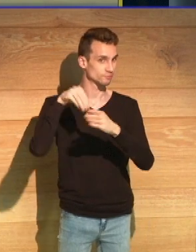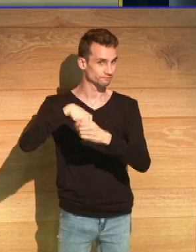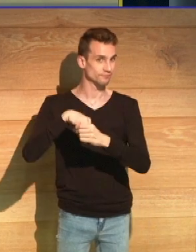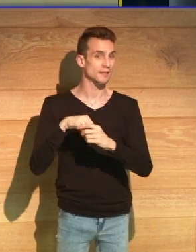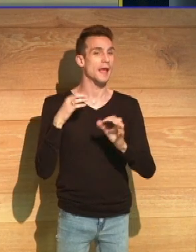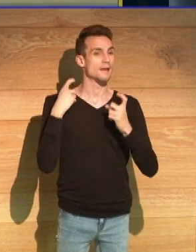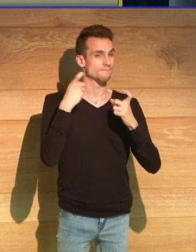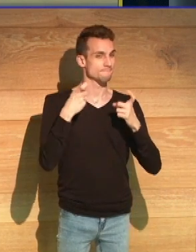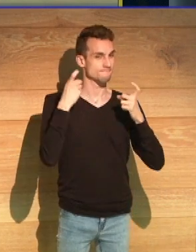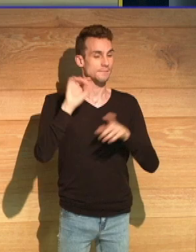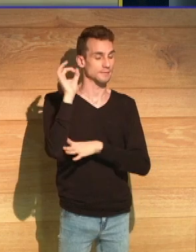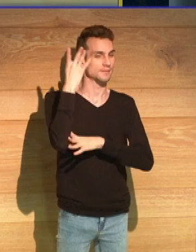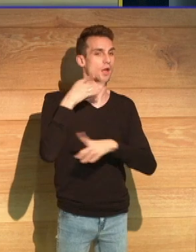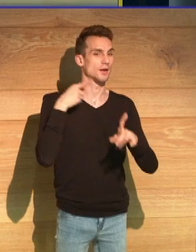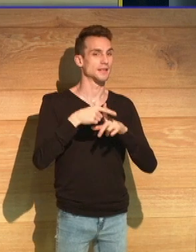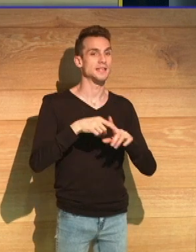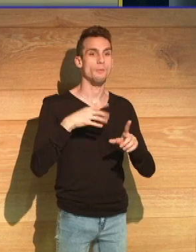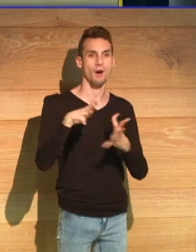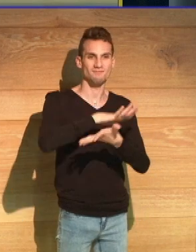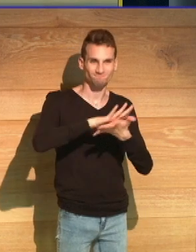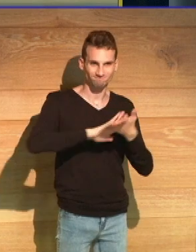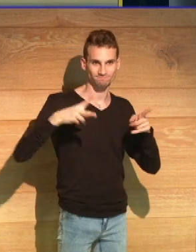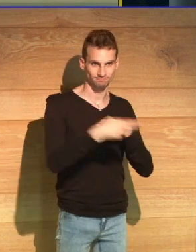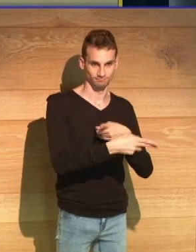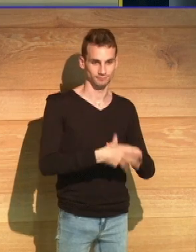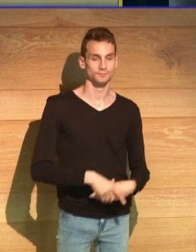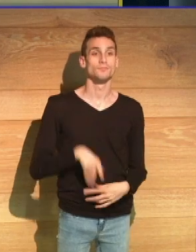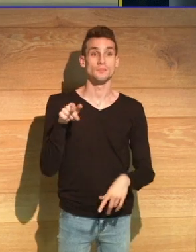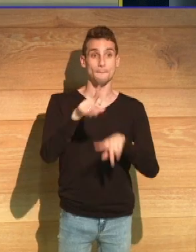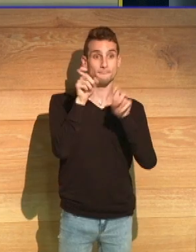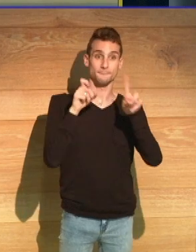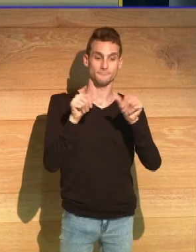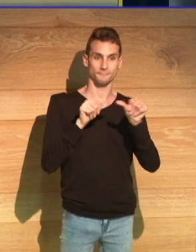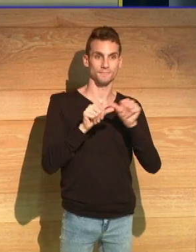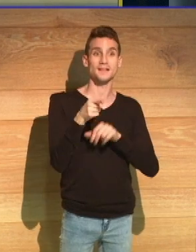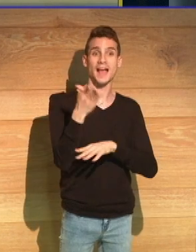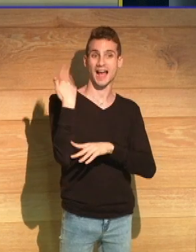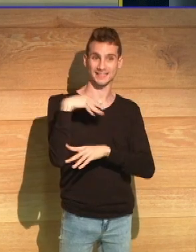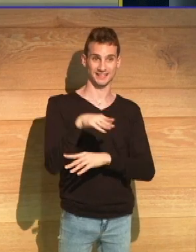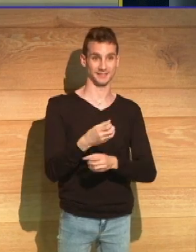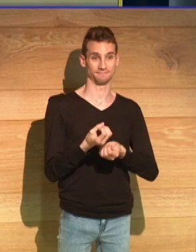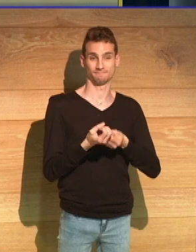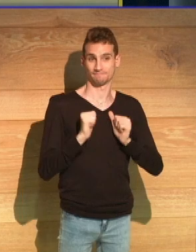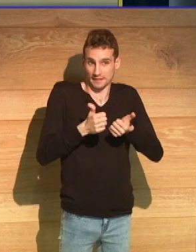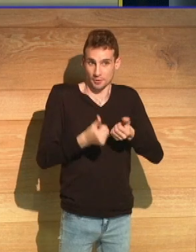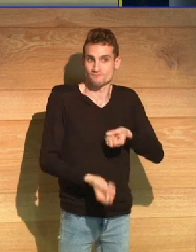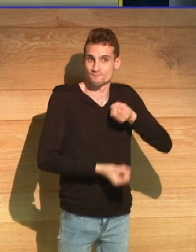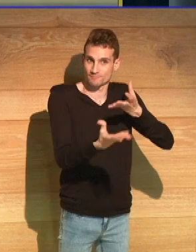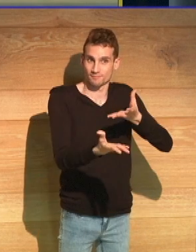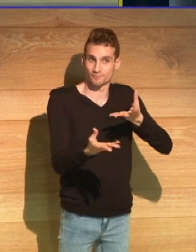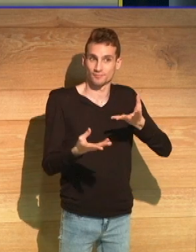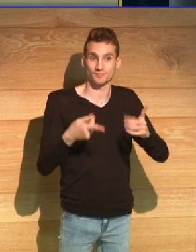esa catástrofe, ¿no?, que se nos avecina. Partiste de una pregunta que has mencionado al principio para crear